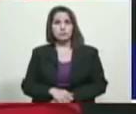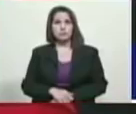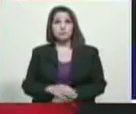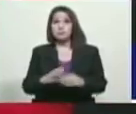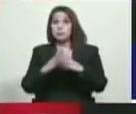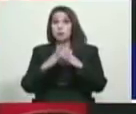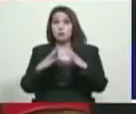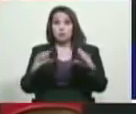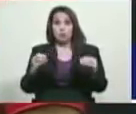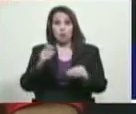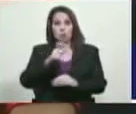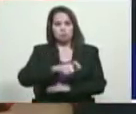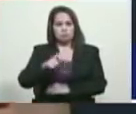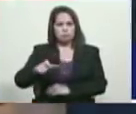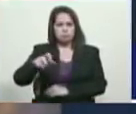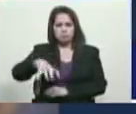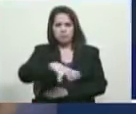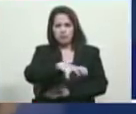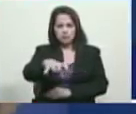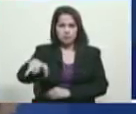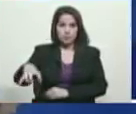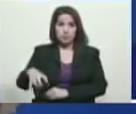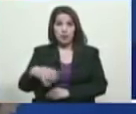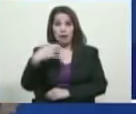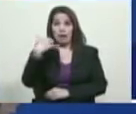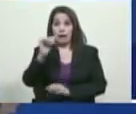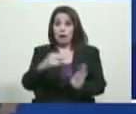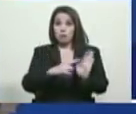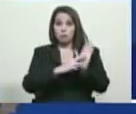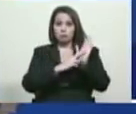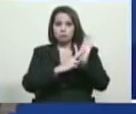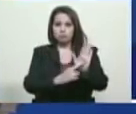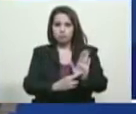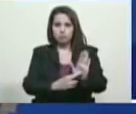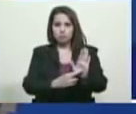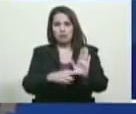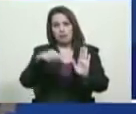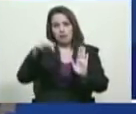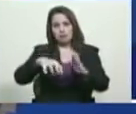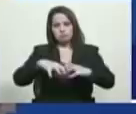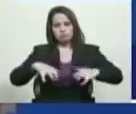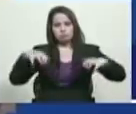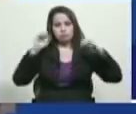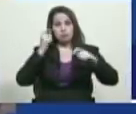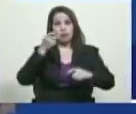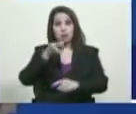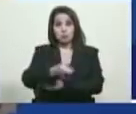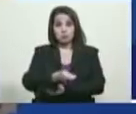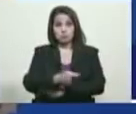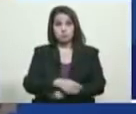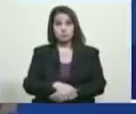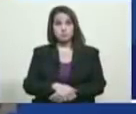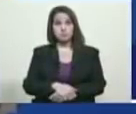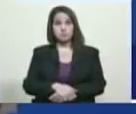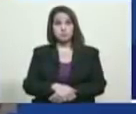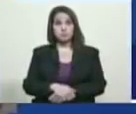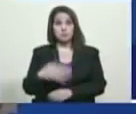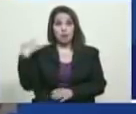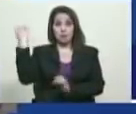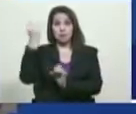Todo el territorio nacional se ve representado en esta promoción de Riva.